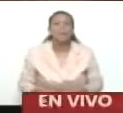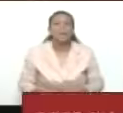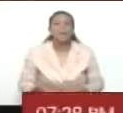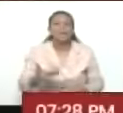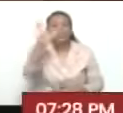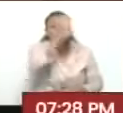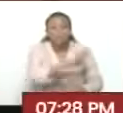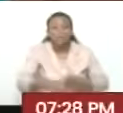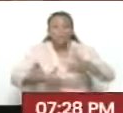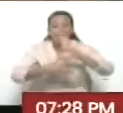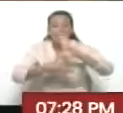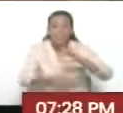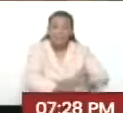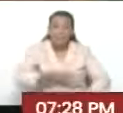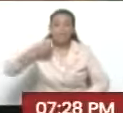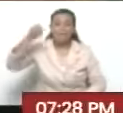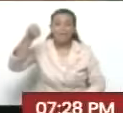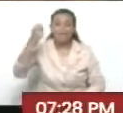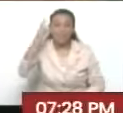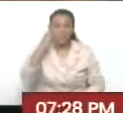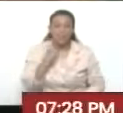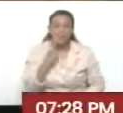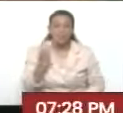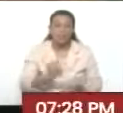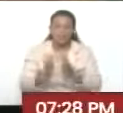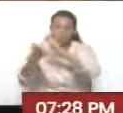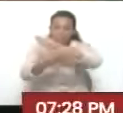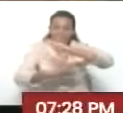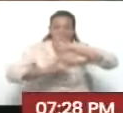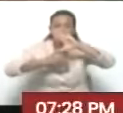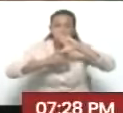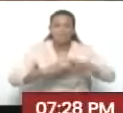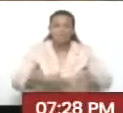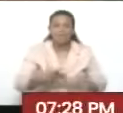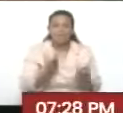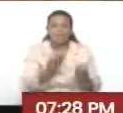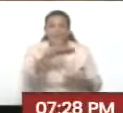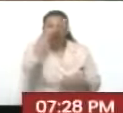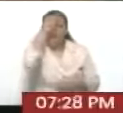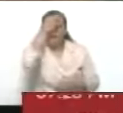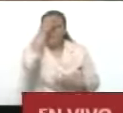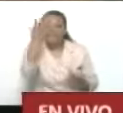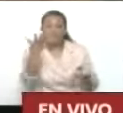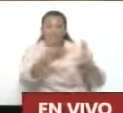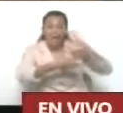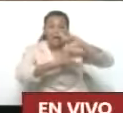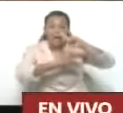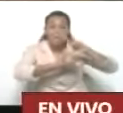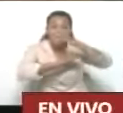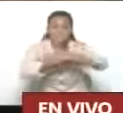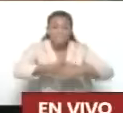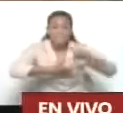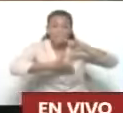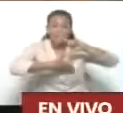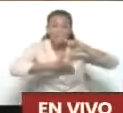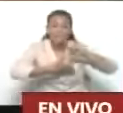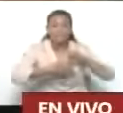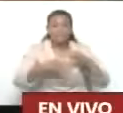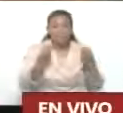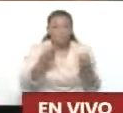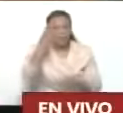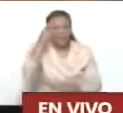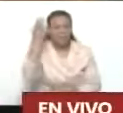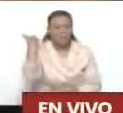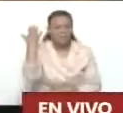bueno. Y más allá. Qué bueno. ¿Cuánto bueno. por aprender? ¿Cuánto por aprender de América Latina? Qué buena jornada la de ayer,